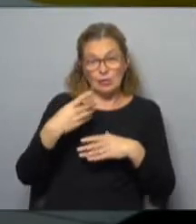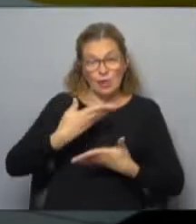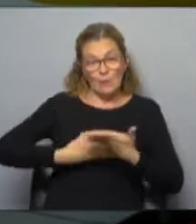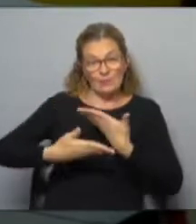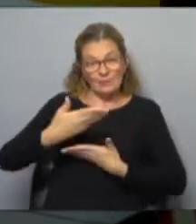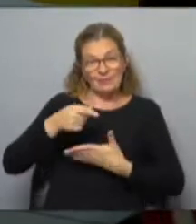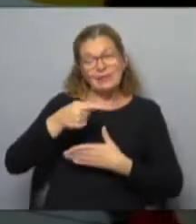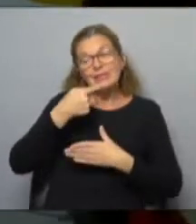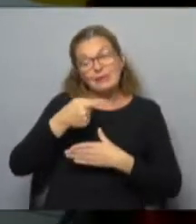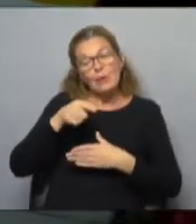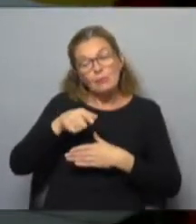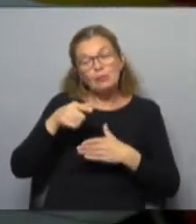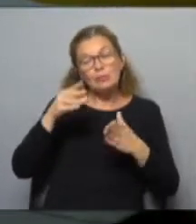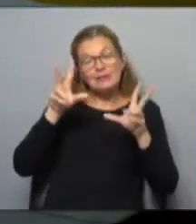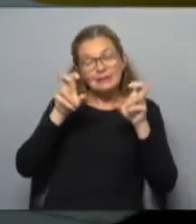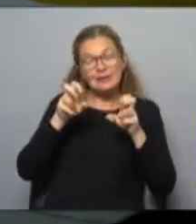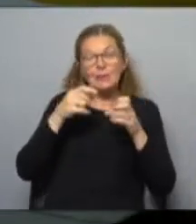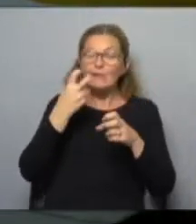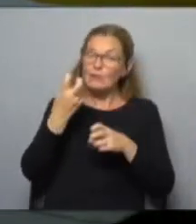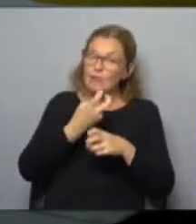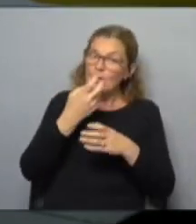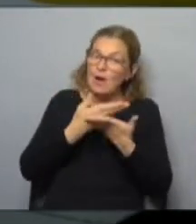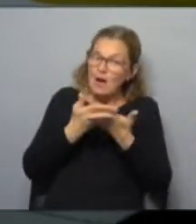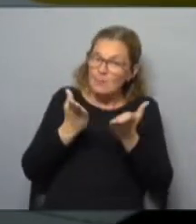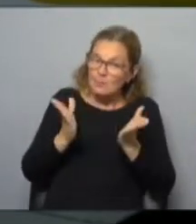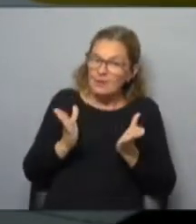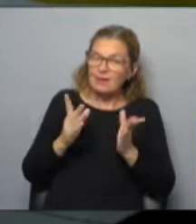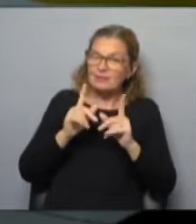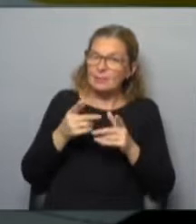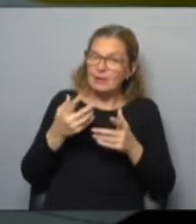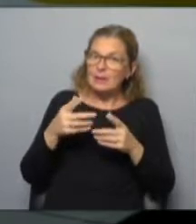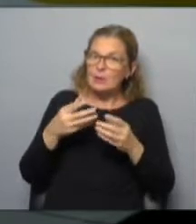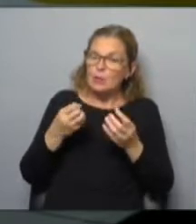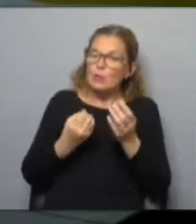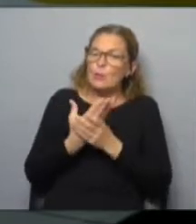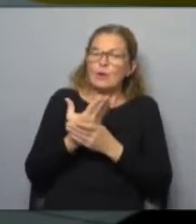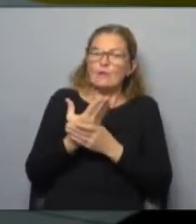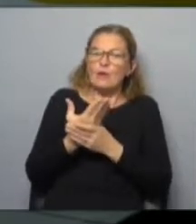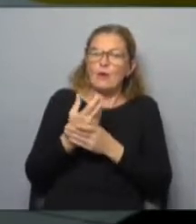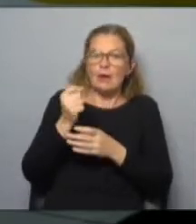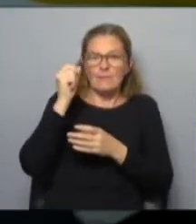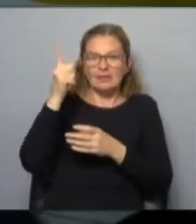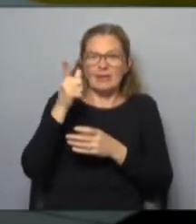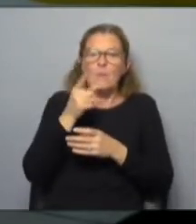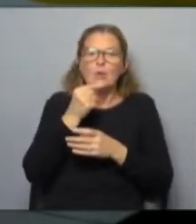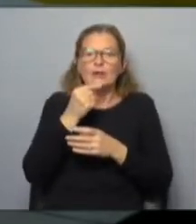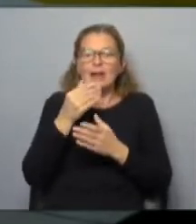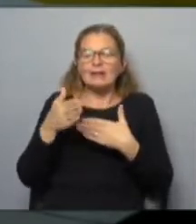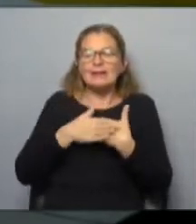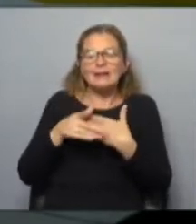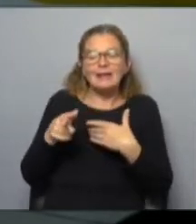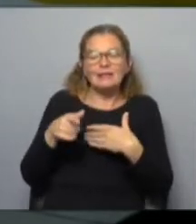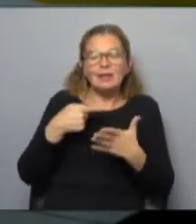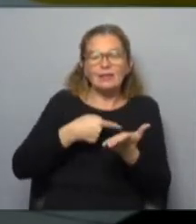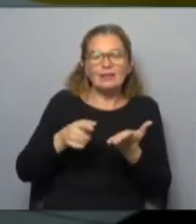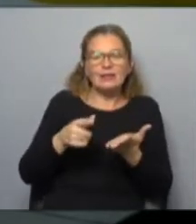refirió a este caso y dijo que se busca ampliar y se busca incrementar la capacidad policial cercana a estos centros,